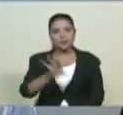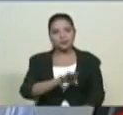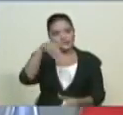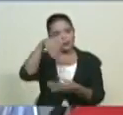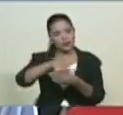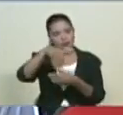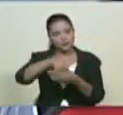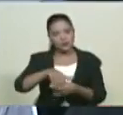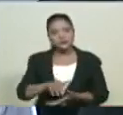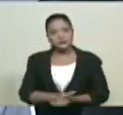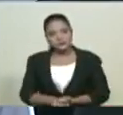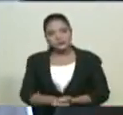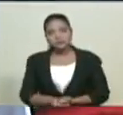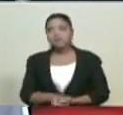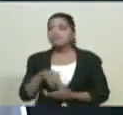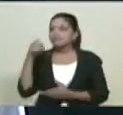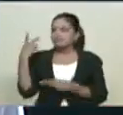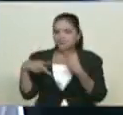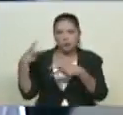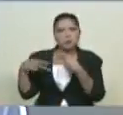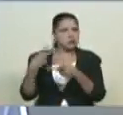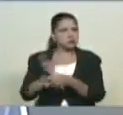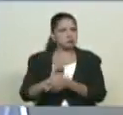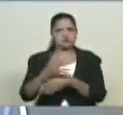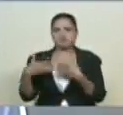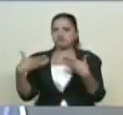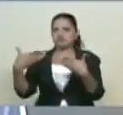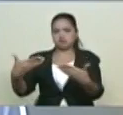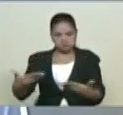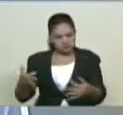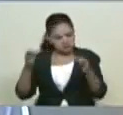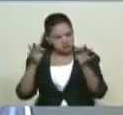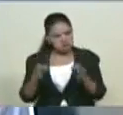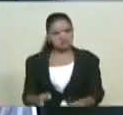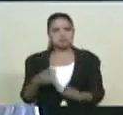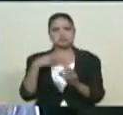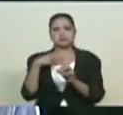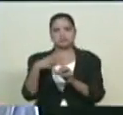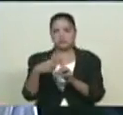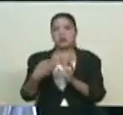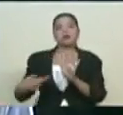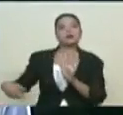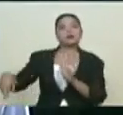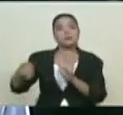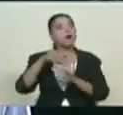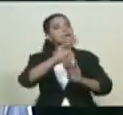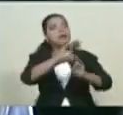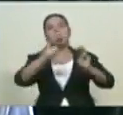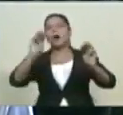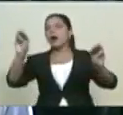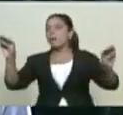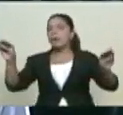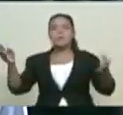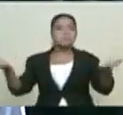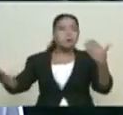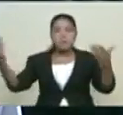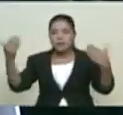electorales, también que este proceso avanza de manera satisfactoria, y ha reiterado el llamado a todos los venezolanos a esta